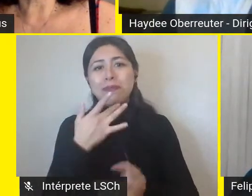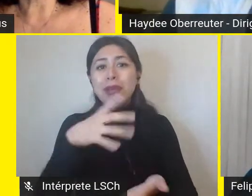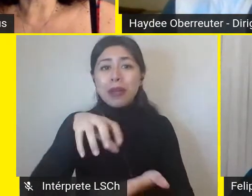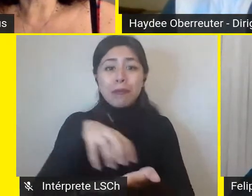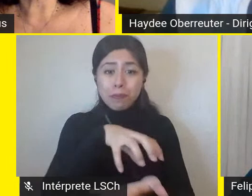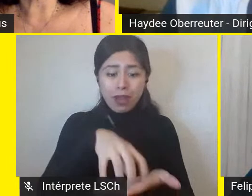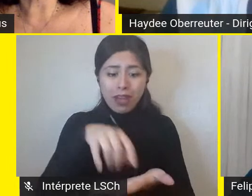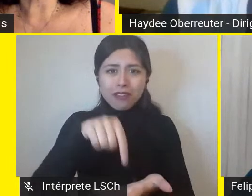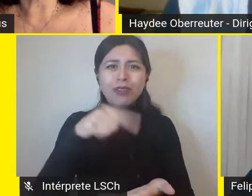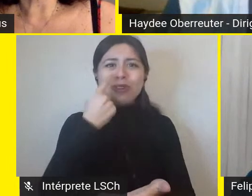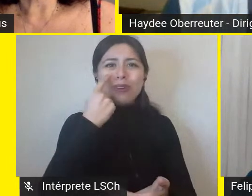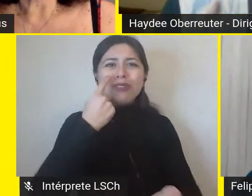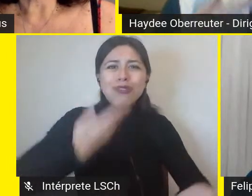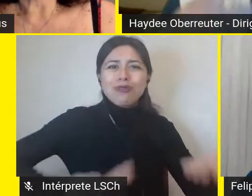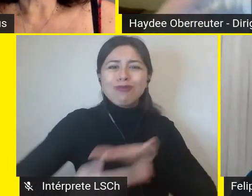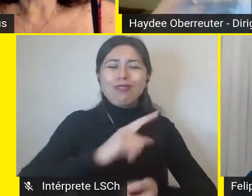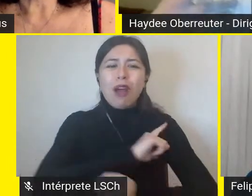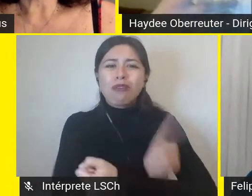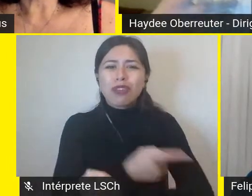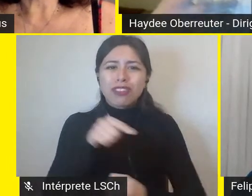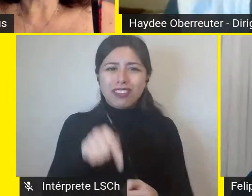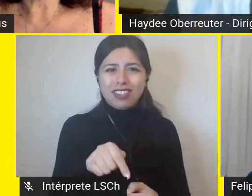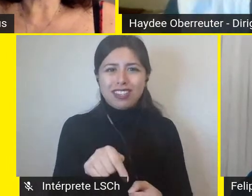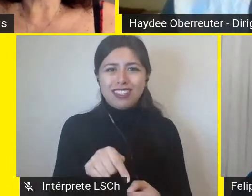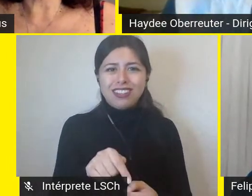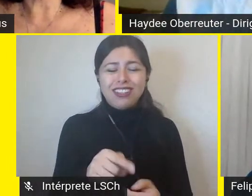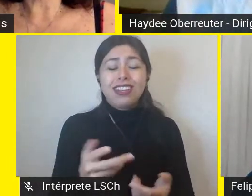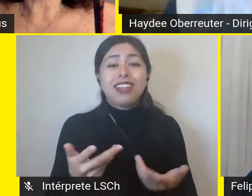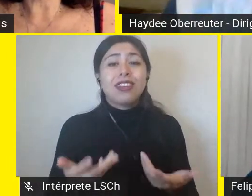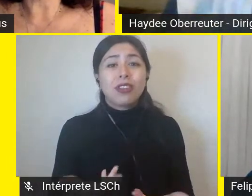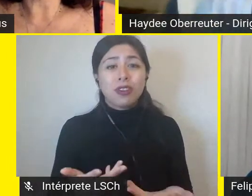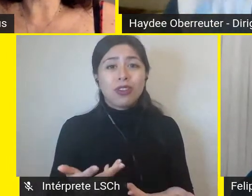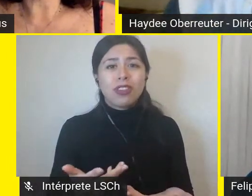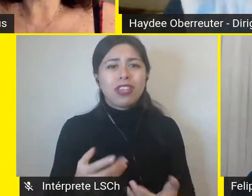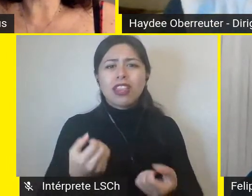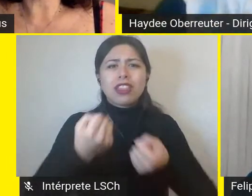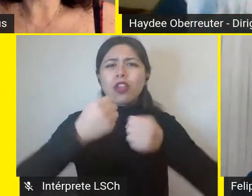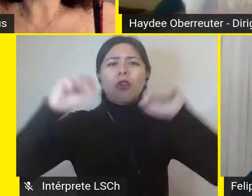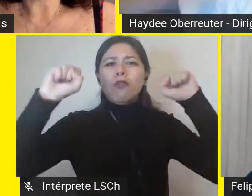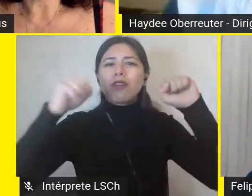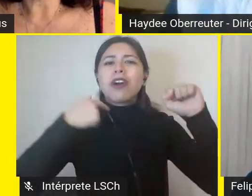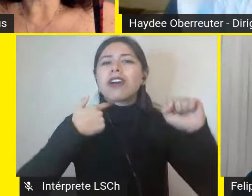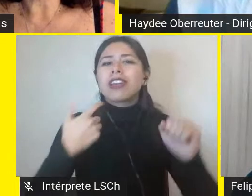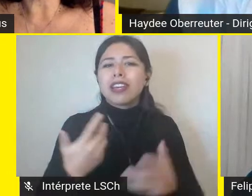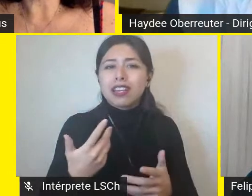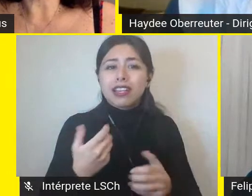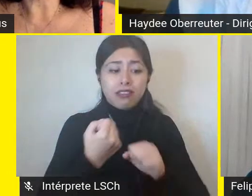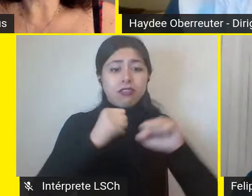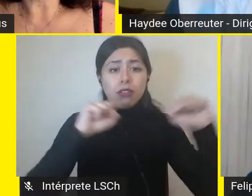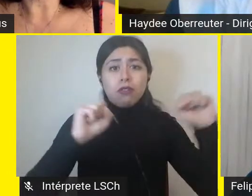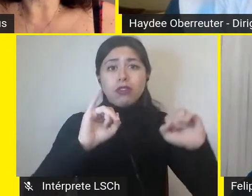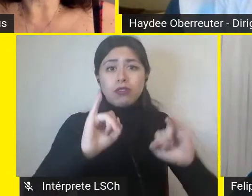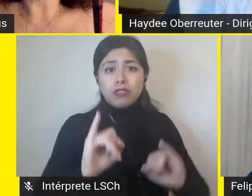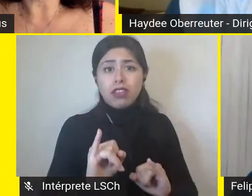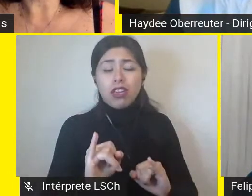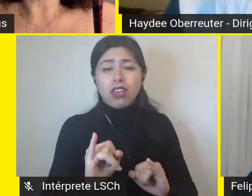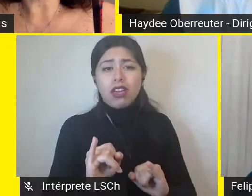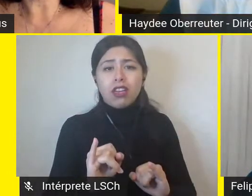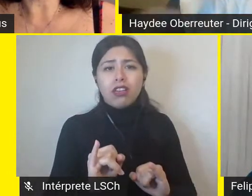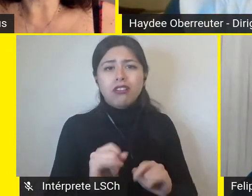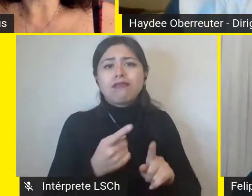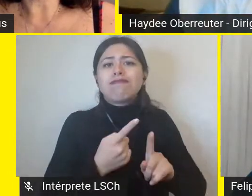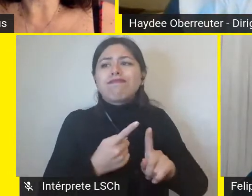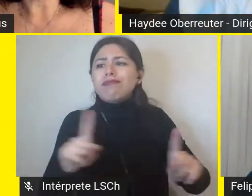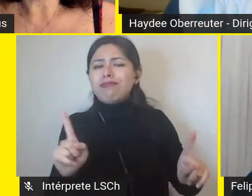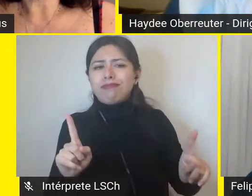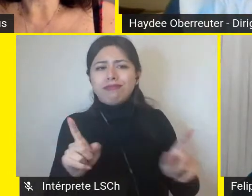ello. Entonces, ¿qué es lo que han triunfado? Han triunfado en ponernos cada uno para su lado,